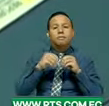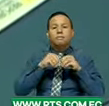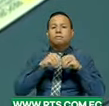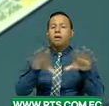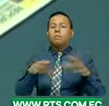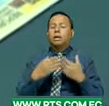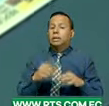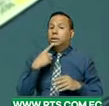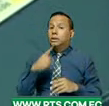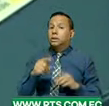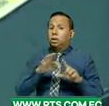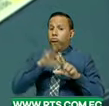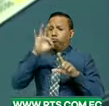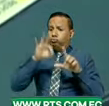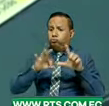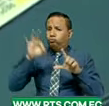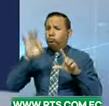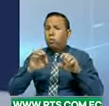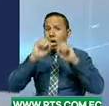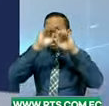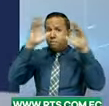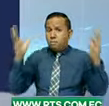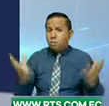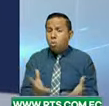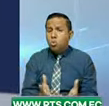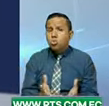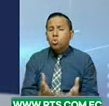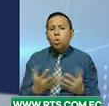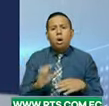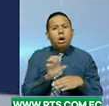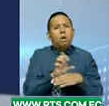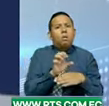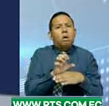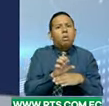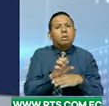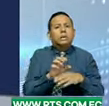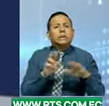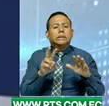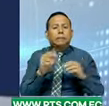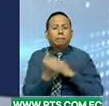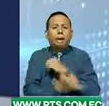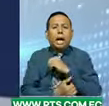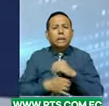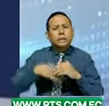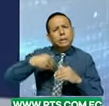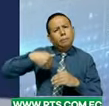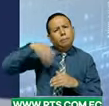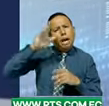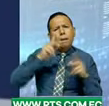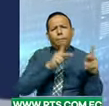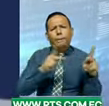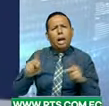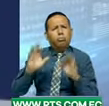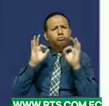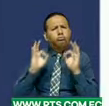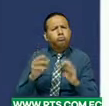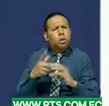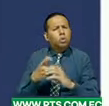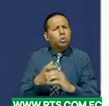que según estadísticas de datos en el mundo, Ecuador se ubica en el séptimo lugar de países con mayores índices de